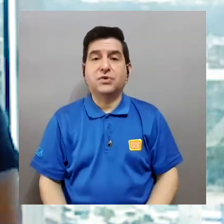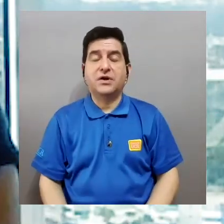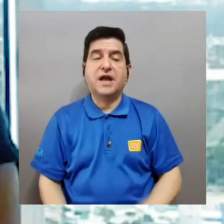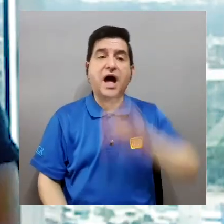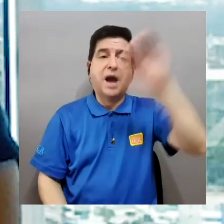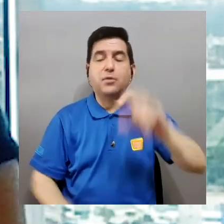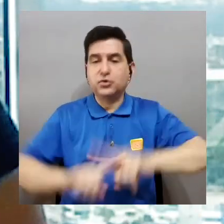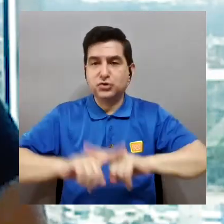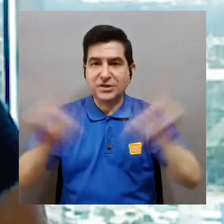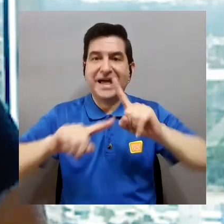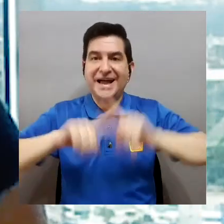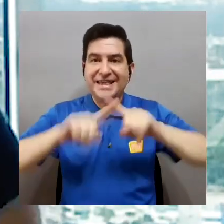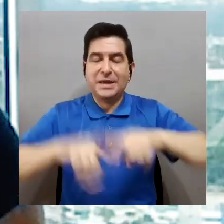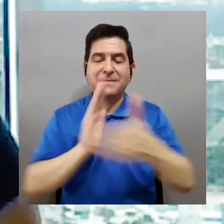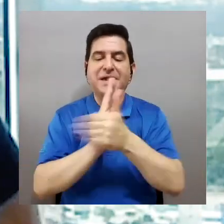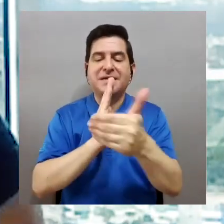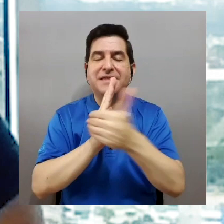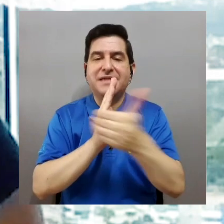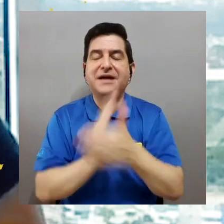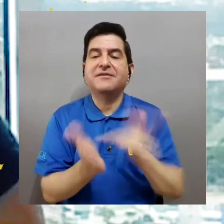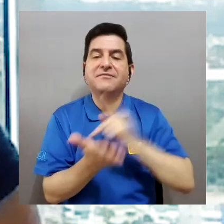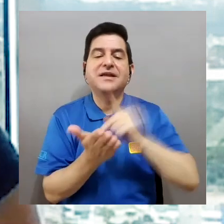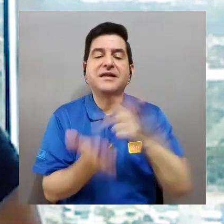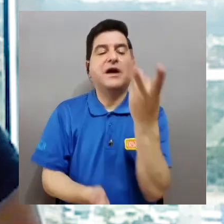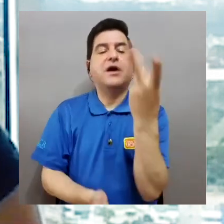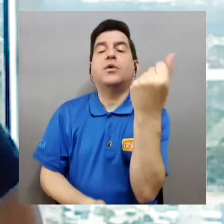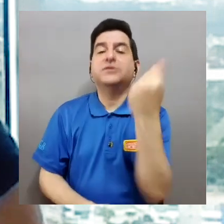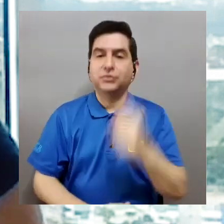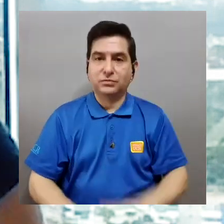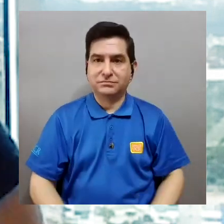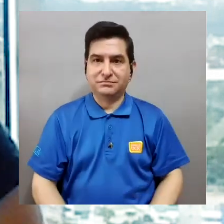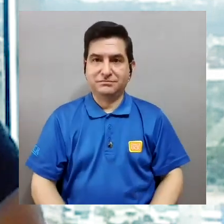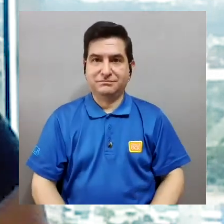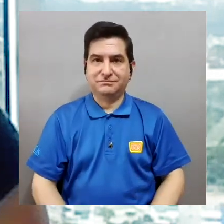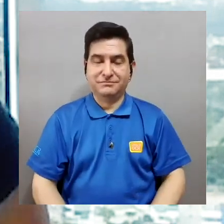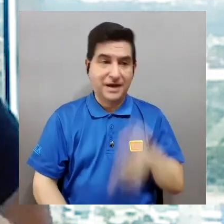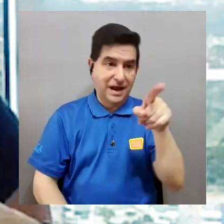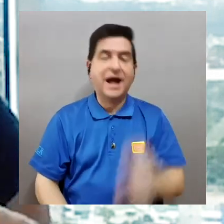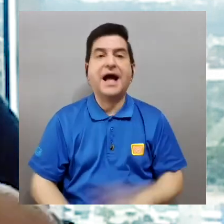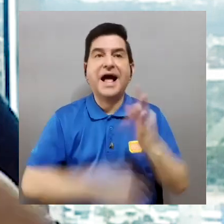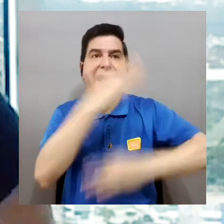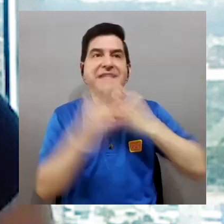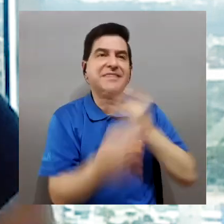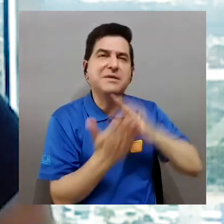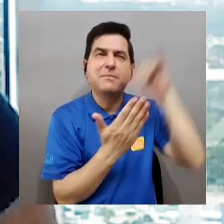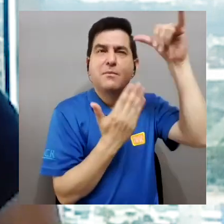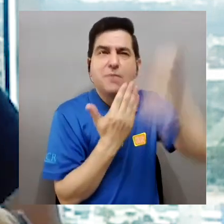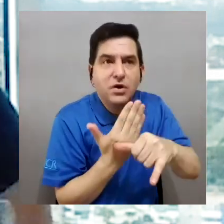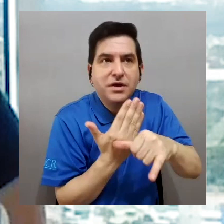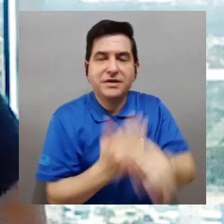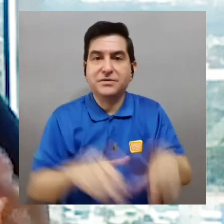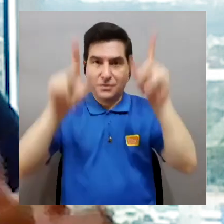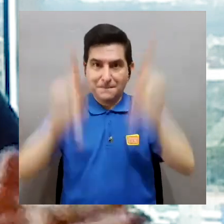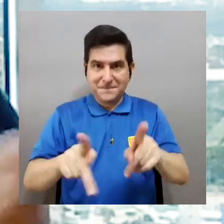otros porcentajes de becas, depende de la capacidad de lo que puedan pagar. Entonces, el hacer un tipo de proyectos